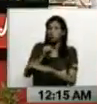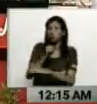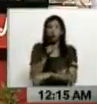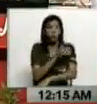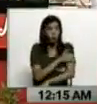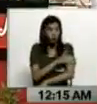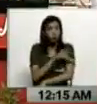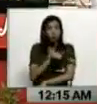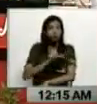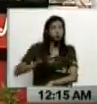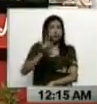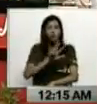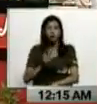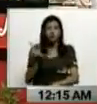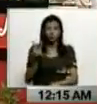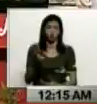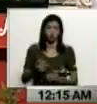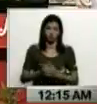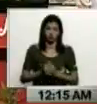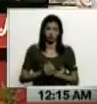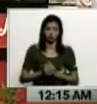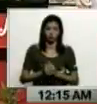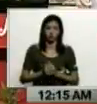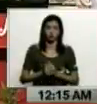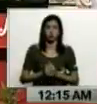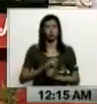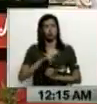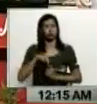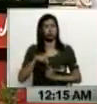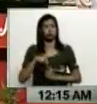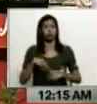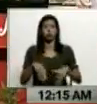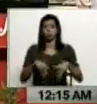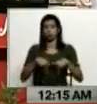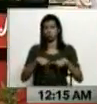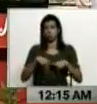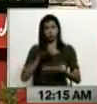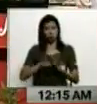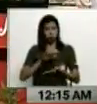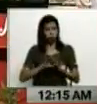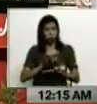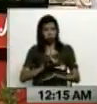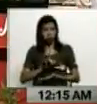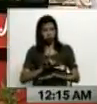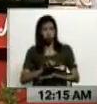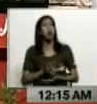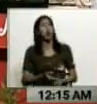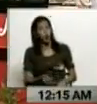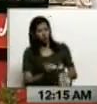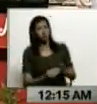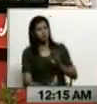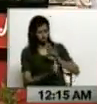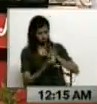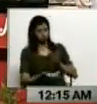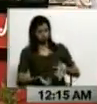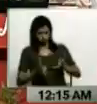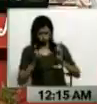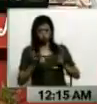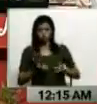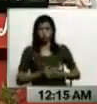ellos En toda Venezuela y nosotros nos vamos a quedar con los brazos cruzados y venga esa otra